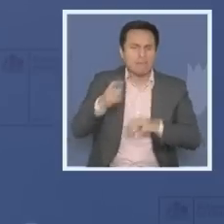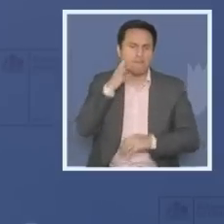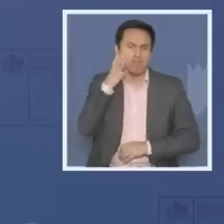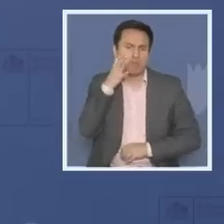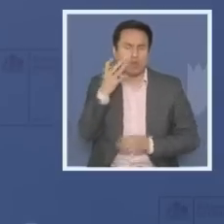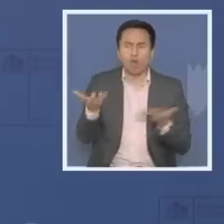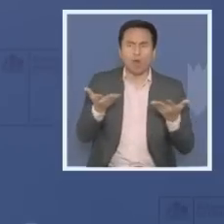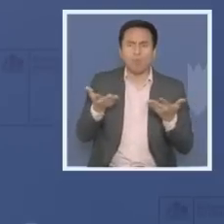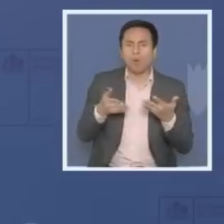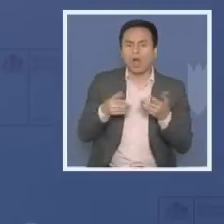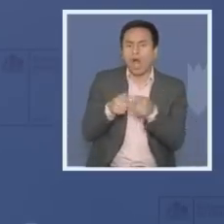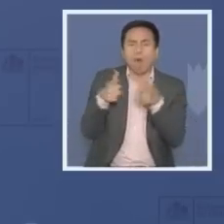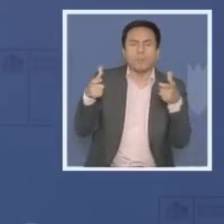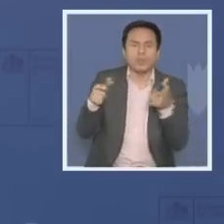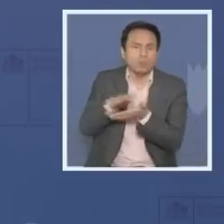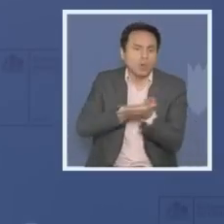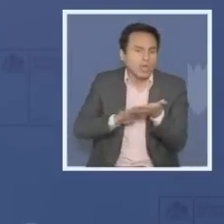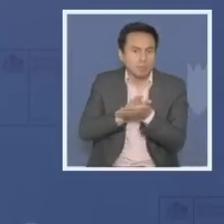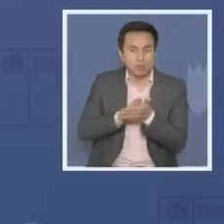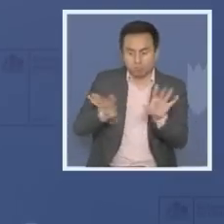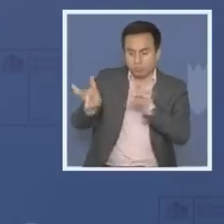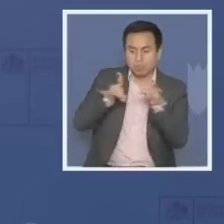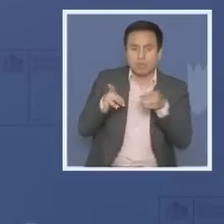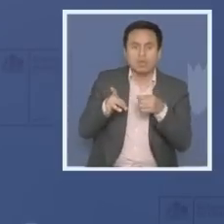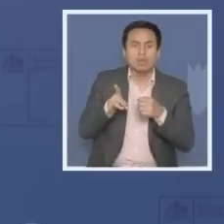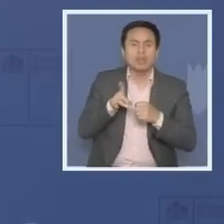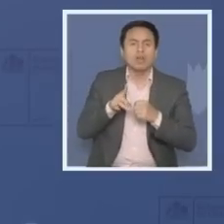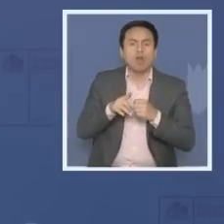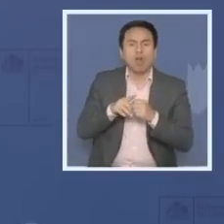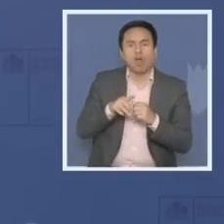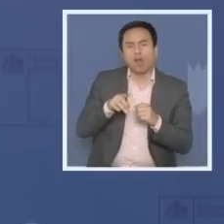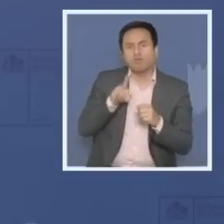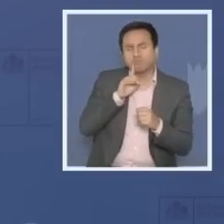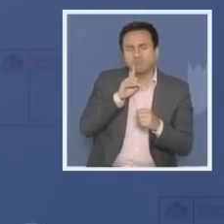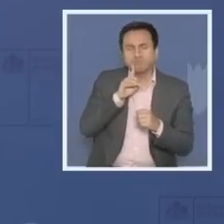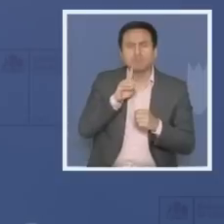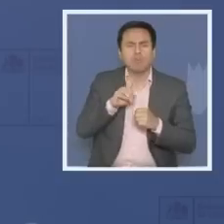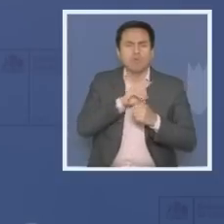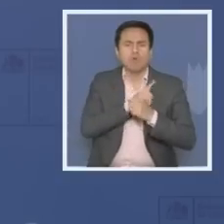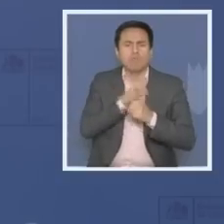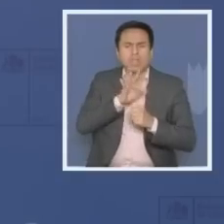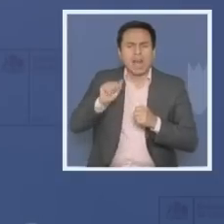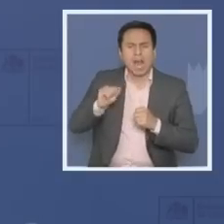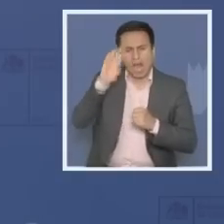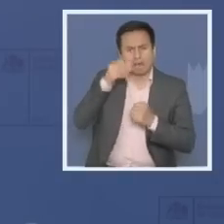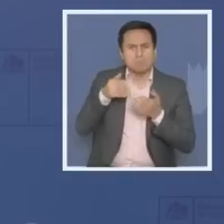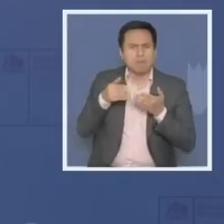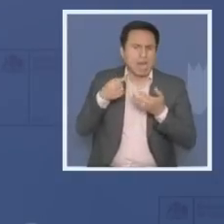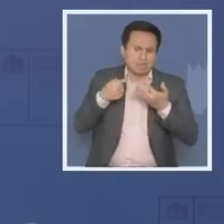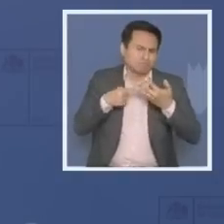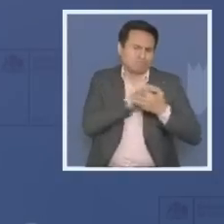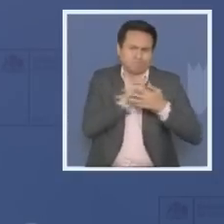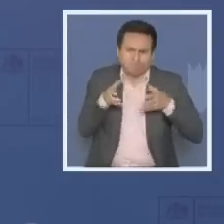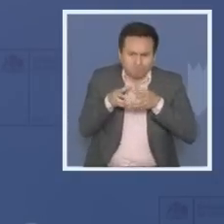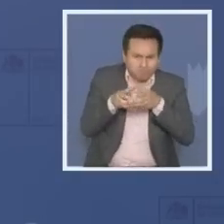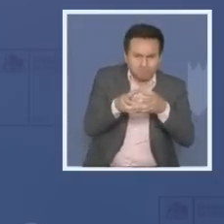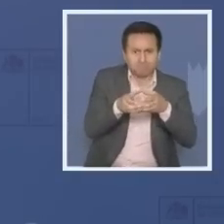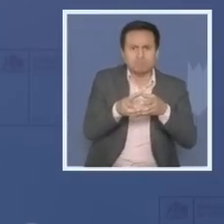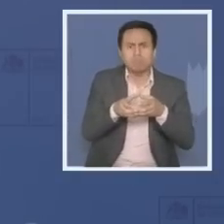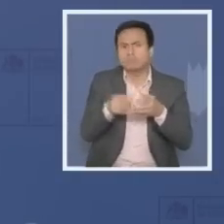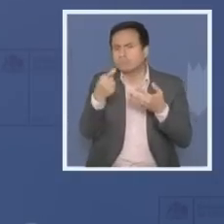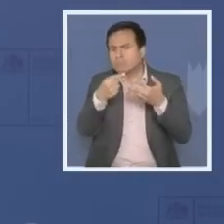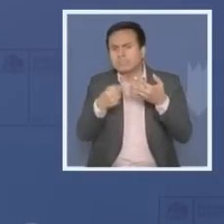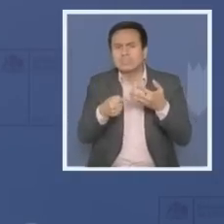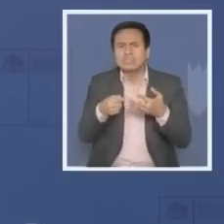a ver reflejado el aumento, por ejemplo, de dotación de Fuerzas Armadas o de distintos helicópteros o mecanismos para poder apaciguar